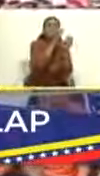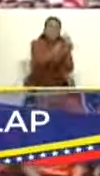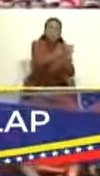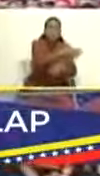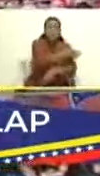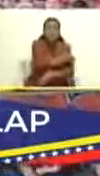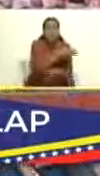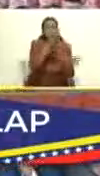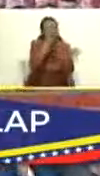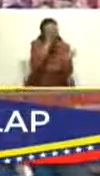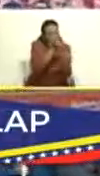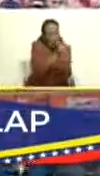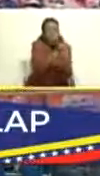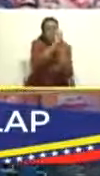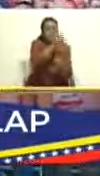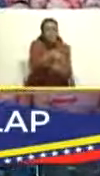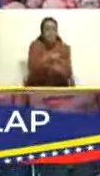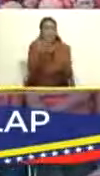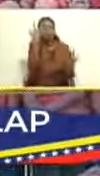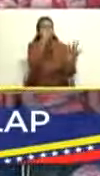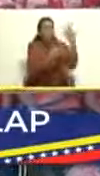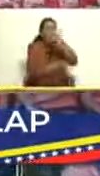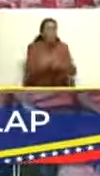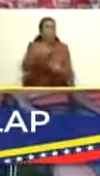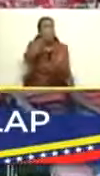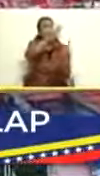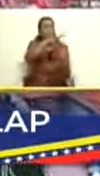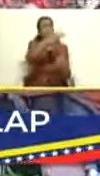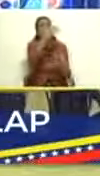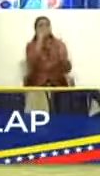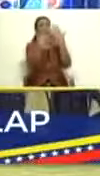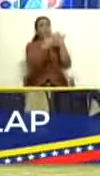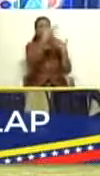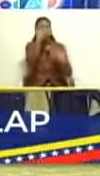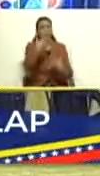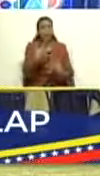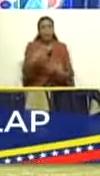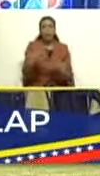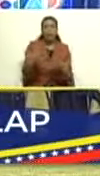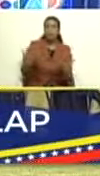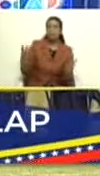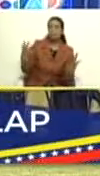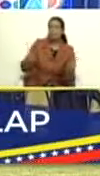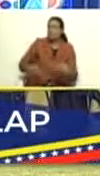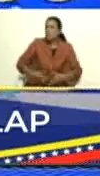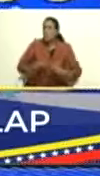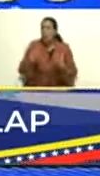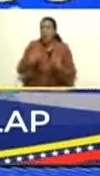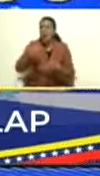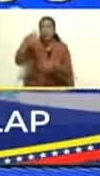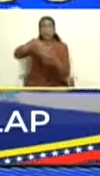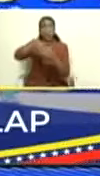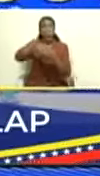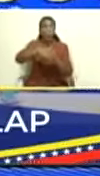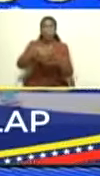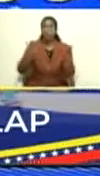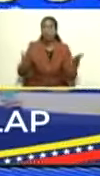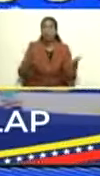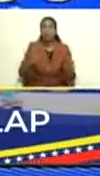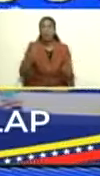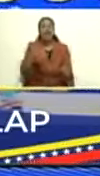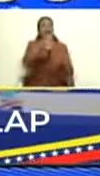Y una parte del pueblo confundido y enojado votó por sus enemigos